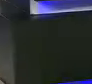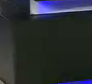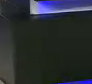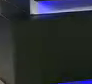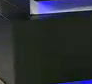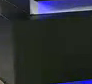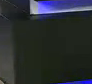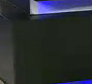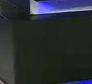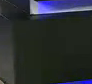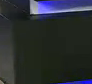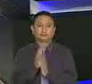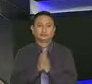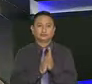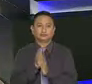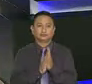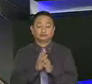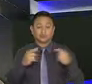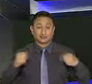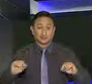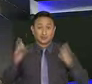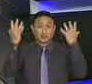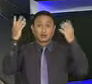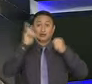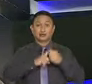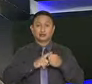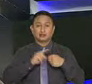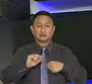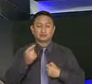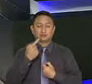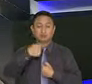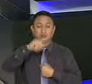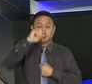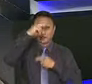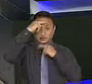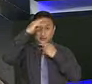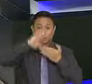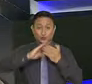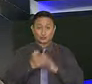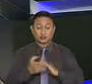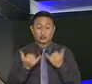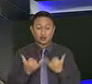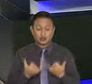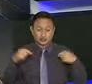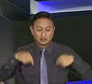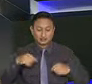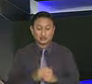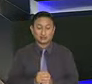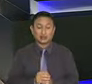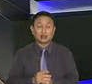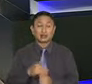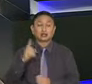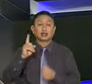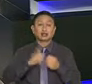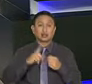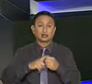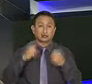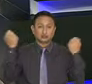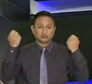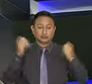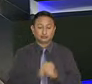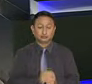y que viva quinto mis chullas Este es el primer noticiero de la comunidad hoy festejando a San Francisco de